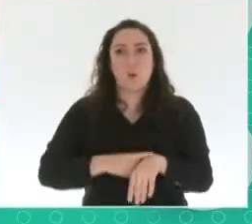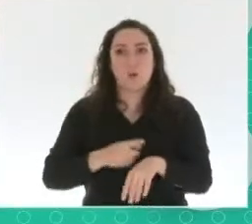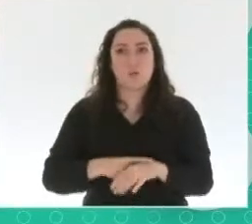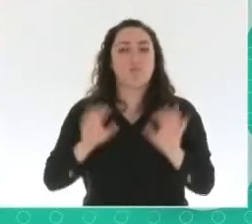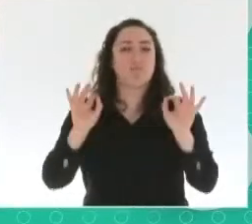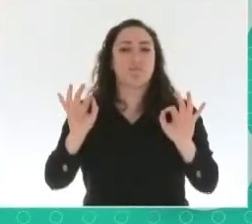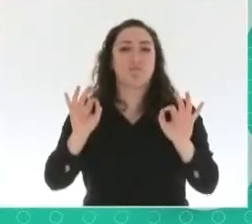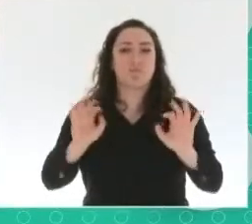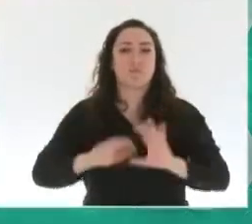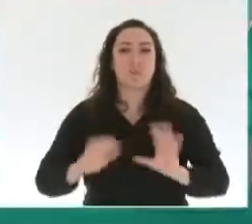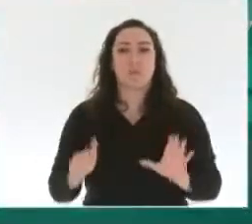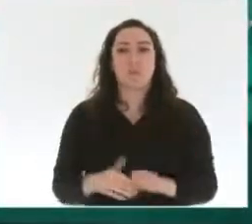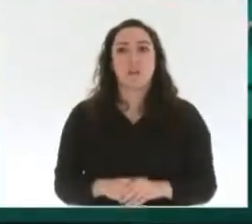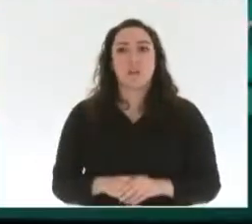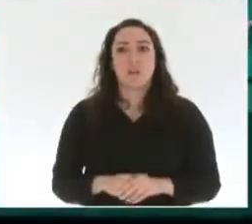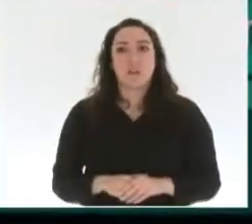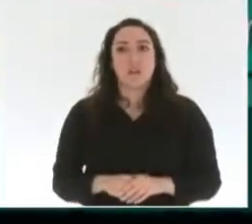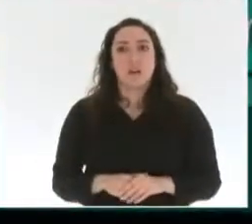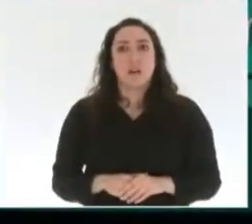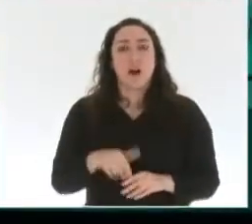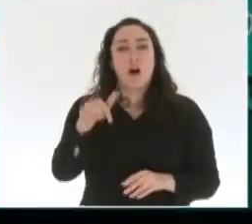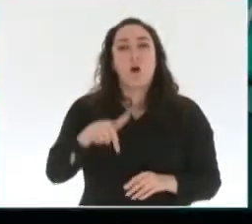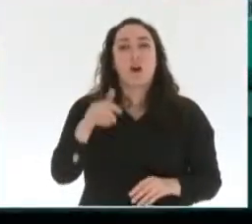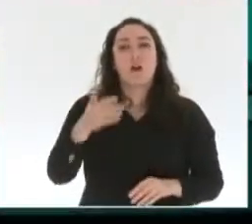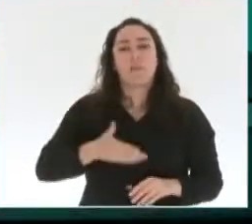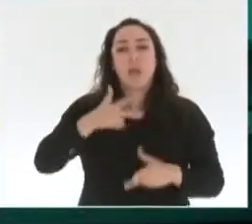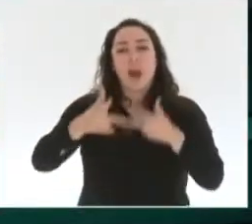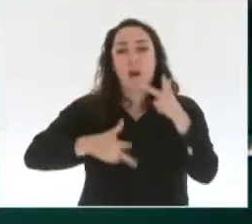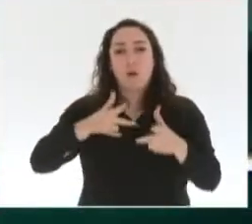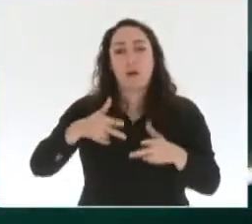aprovechar bien llega el turno de la exposición de Nicolás maier candidato